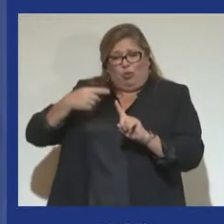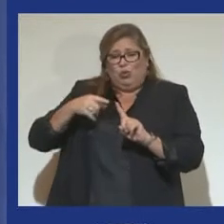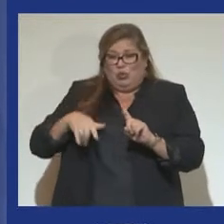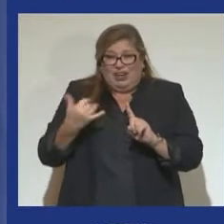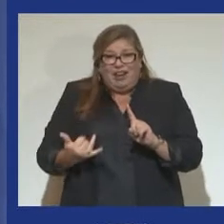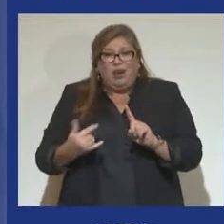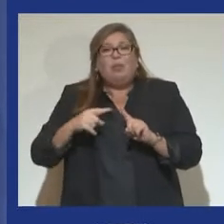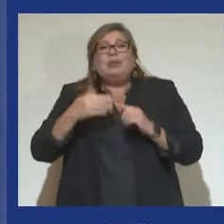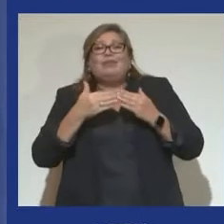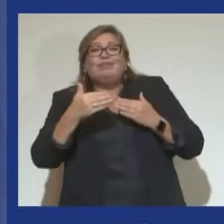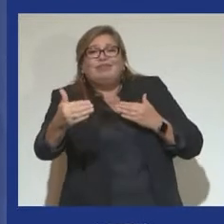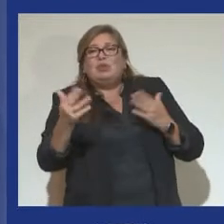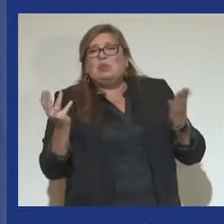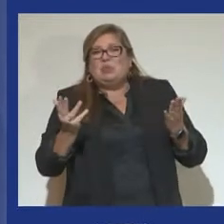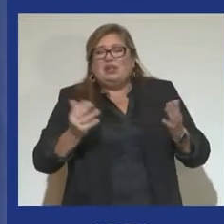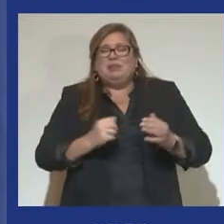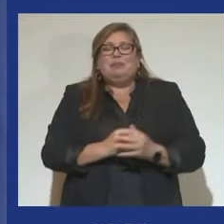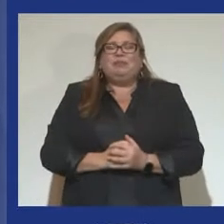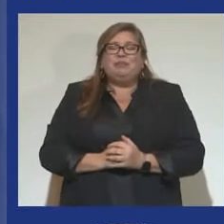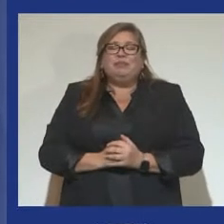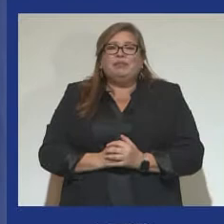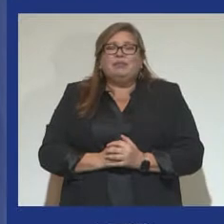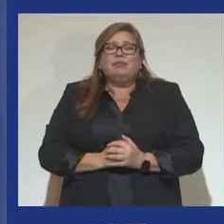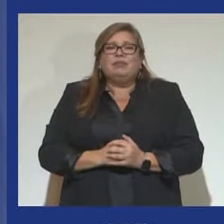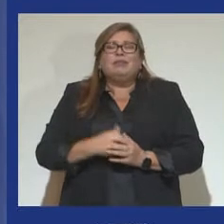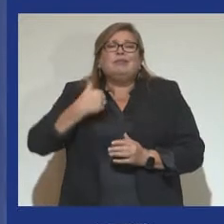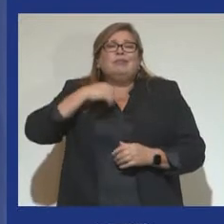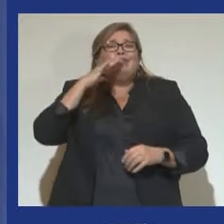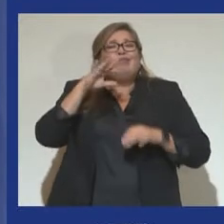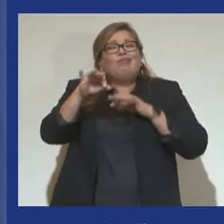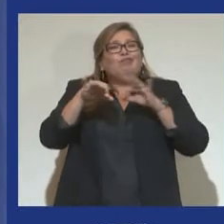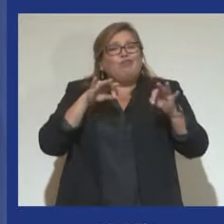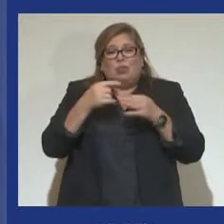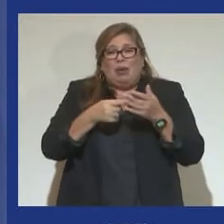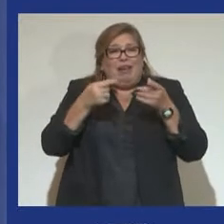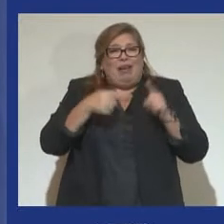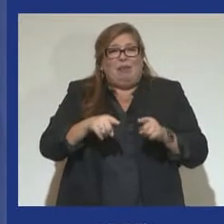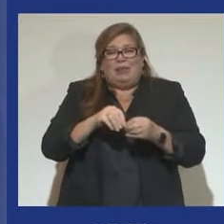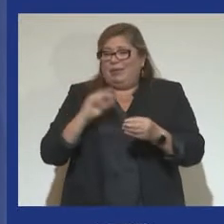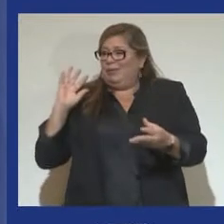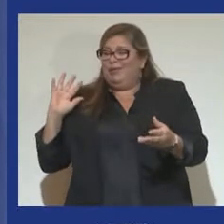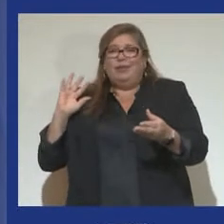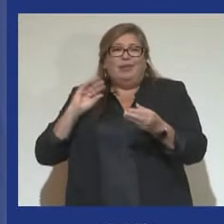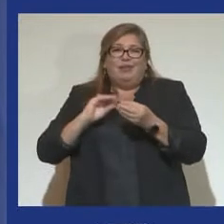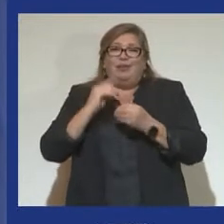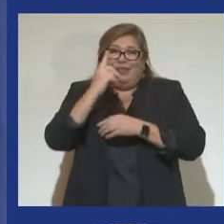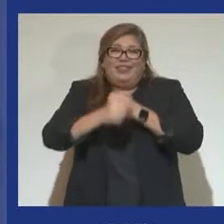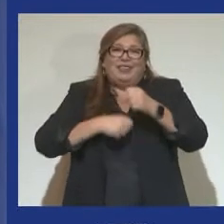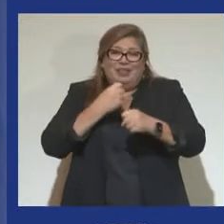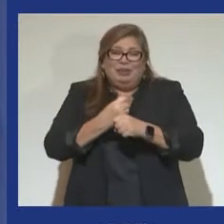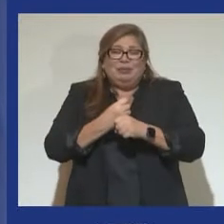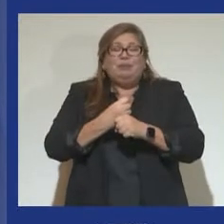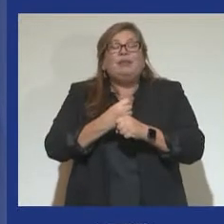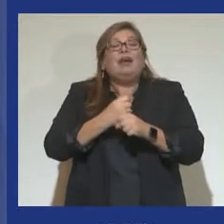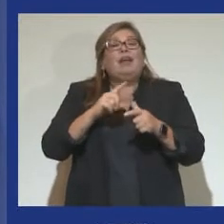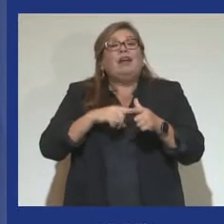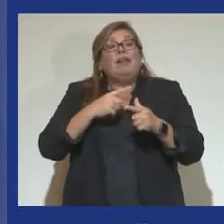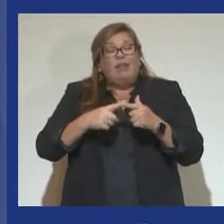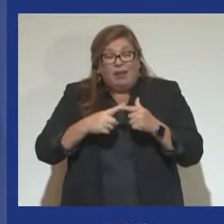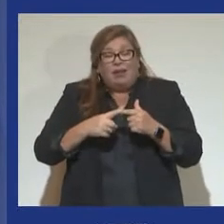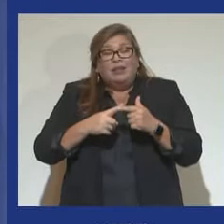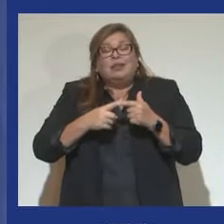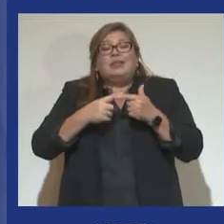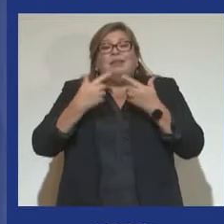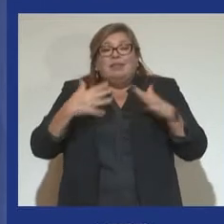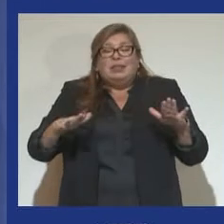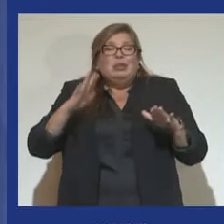estado y hablar un poco en esta apertura acerca de esa travesía que hemos tenido en los últimos 12 meses y